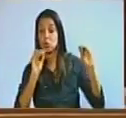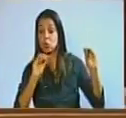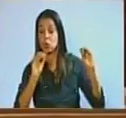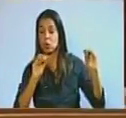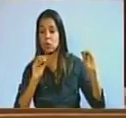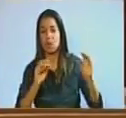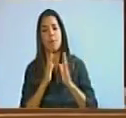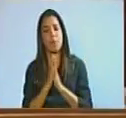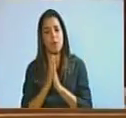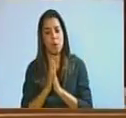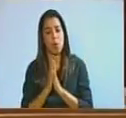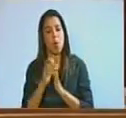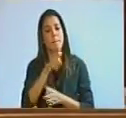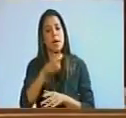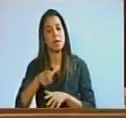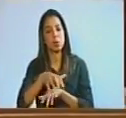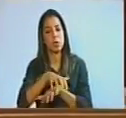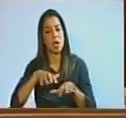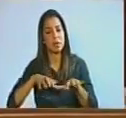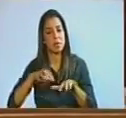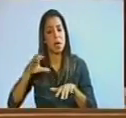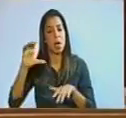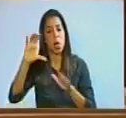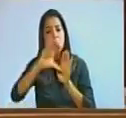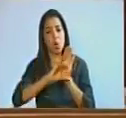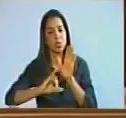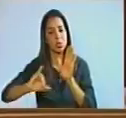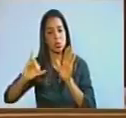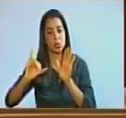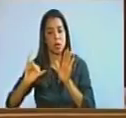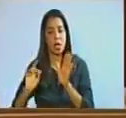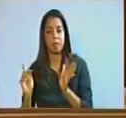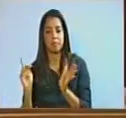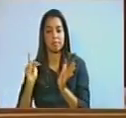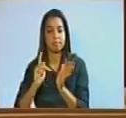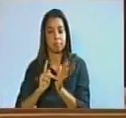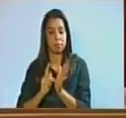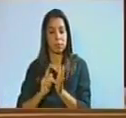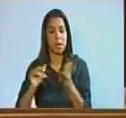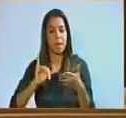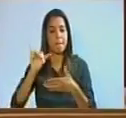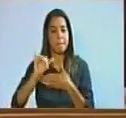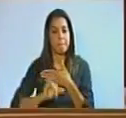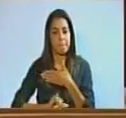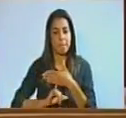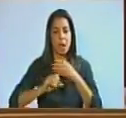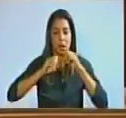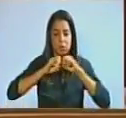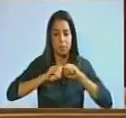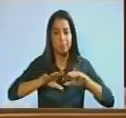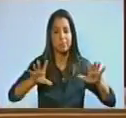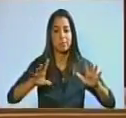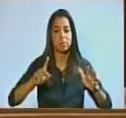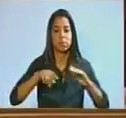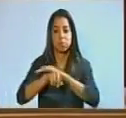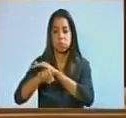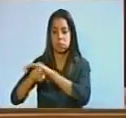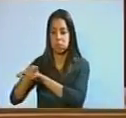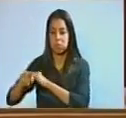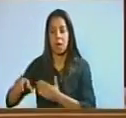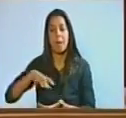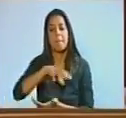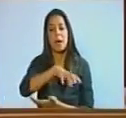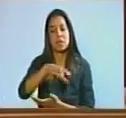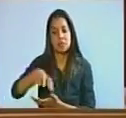los constituyentes y las constituyentes nos incorporemos al plan de despliegue nacional en defensa de